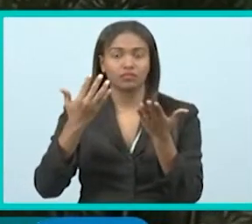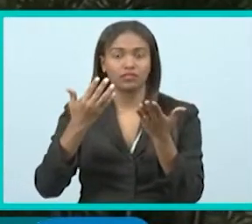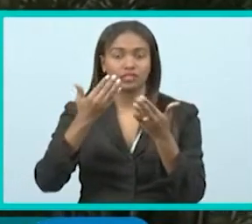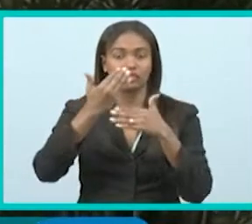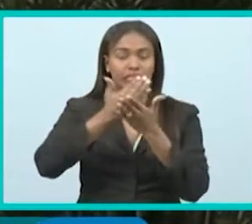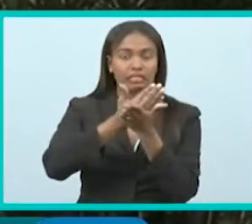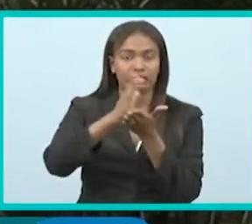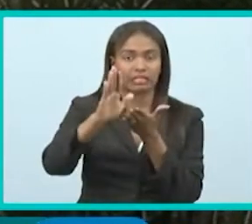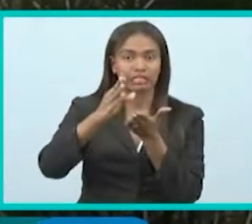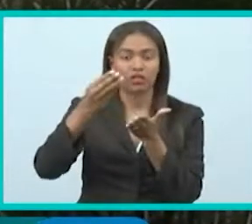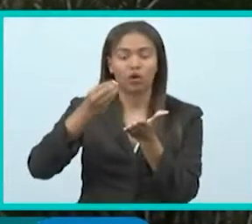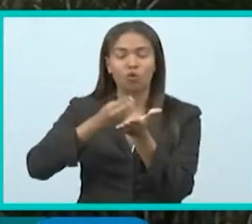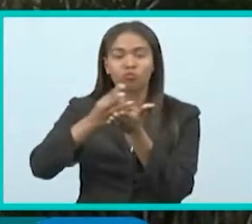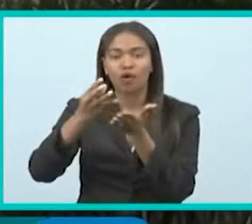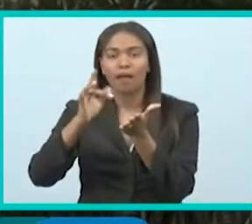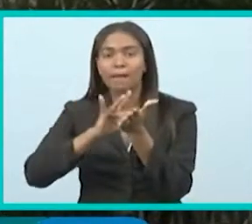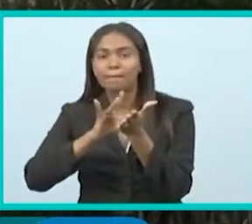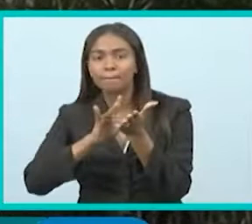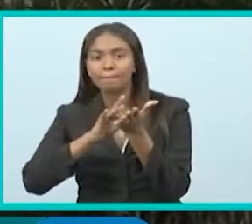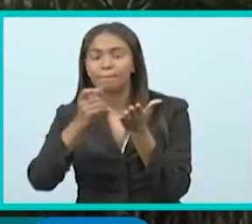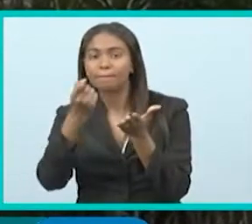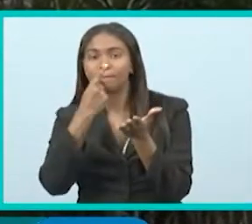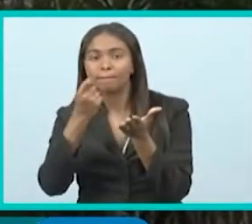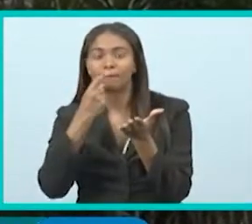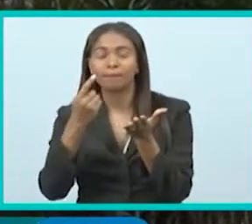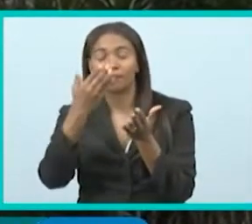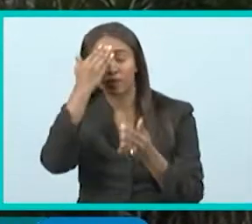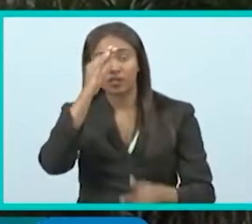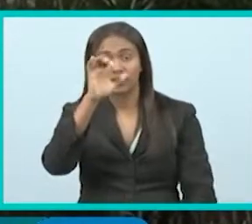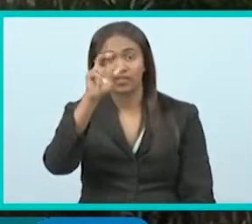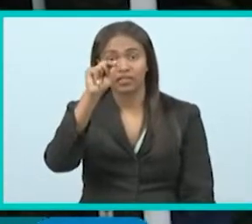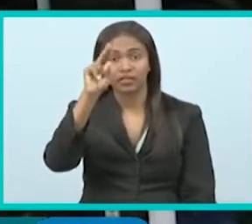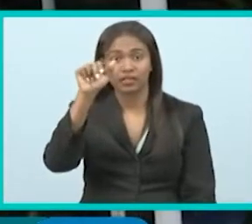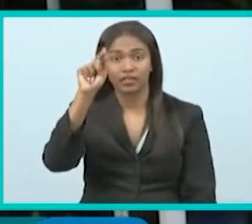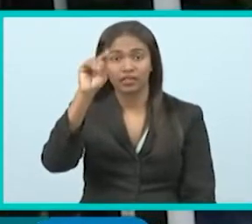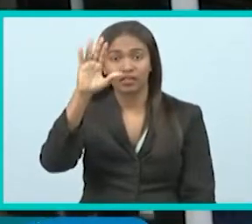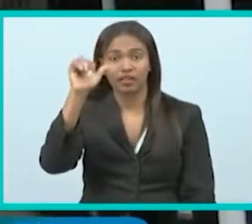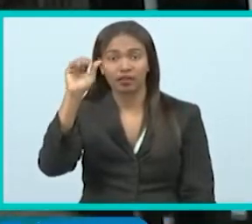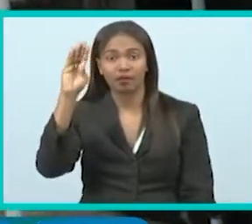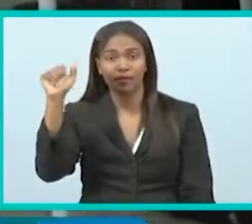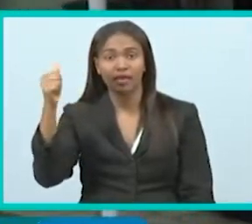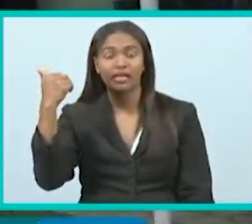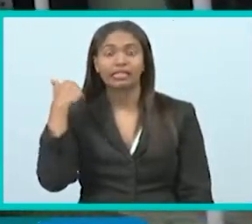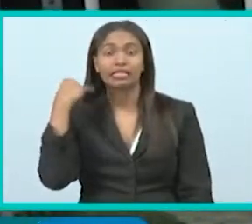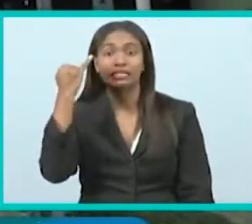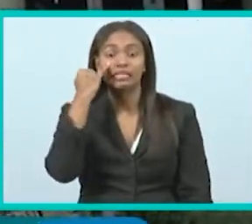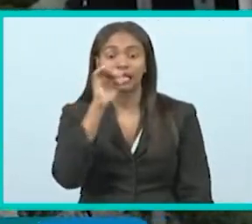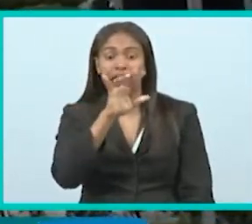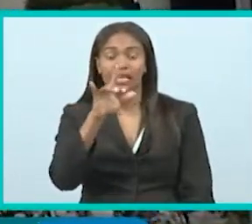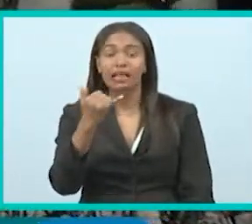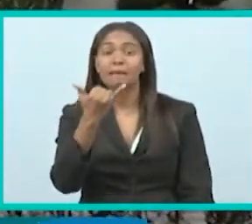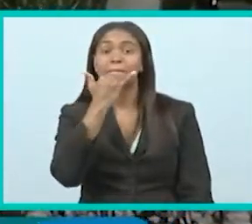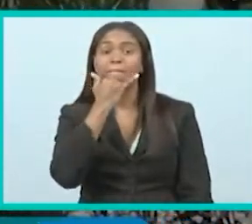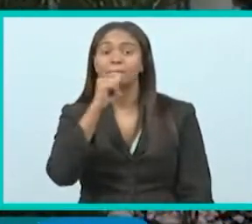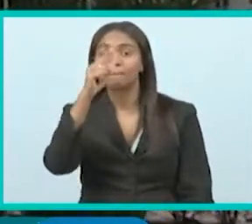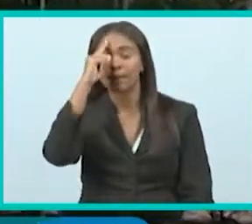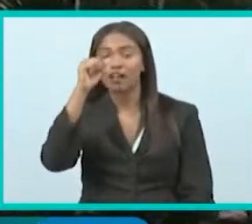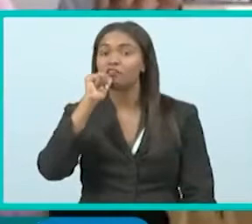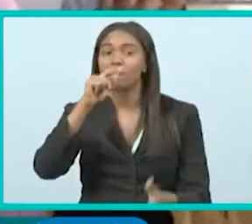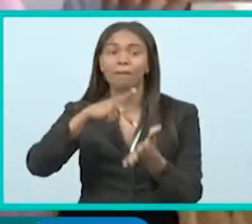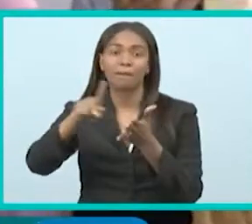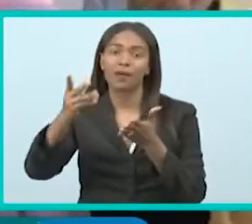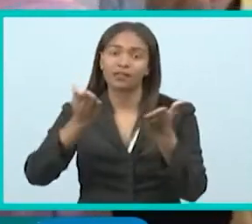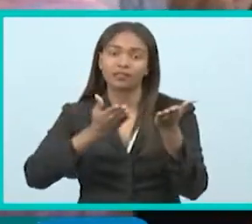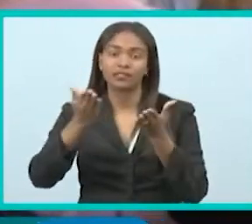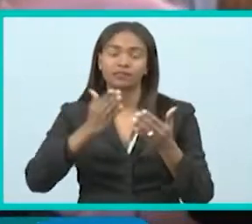y glosas médicas, donde de acuerdo a CENEN se excusan hasta una letra mal escrita para no pagar los servicios.